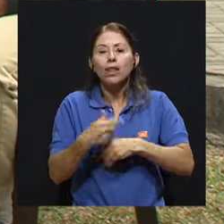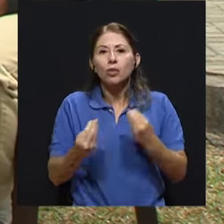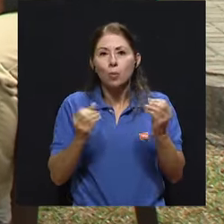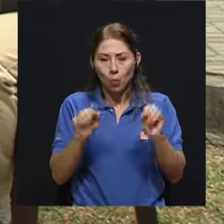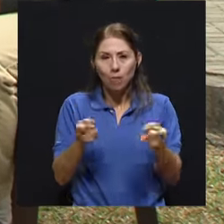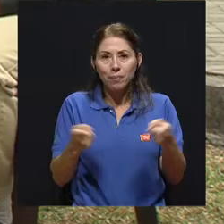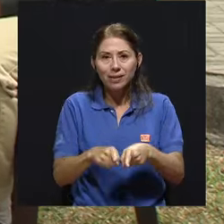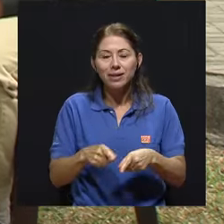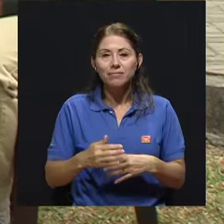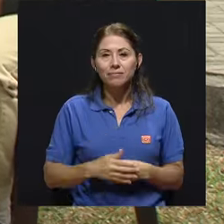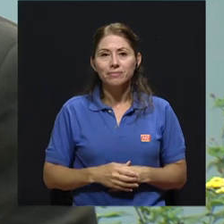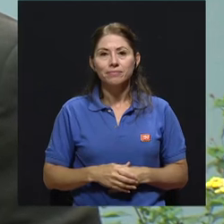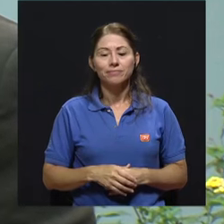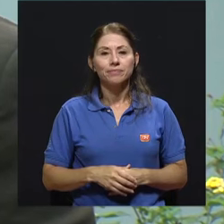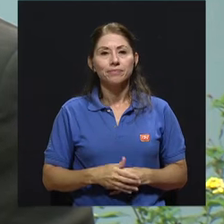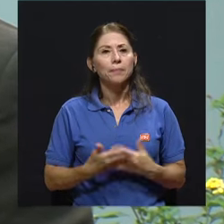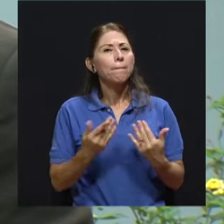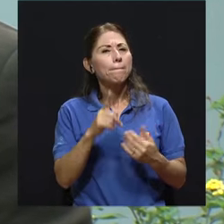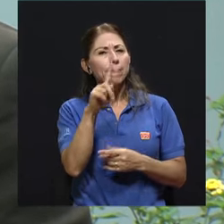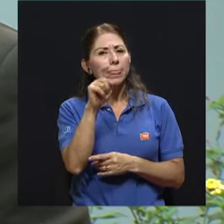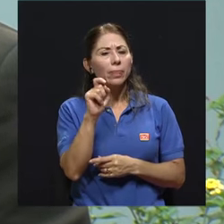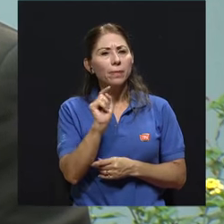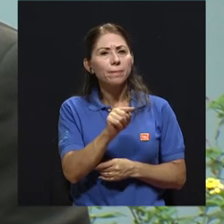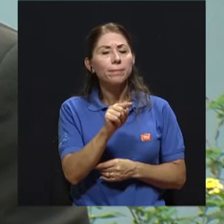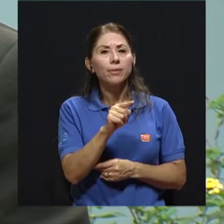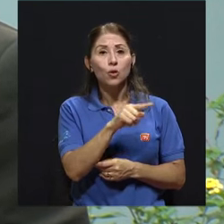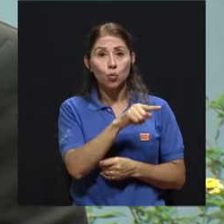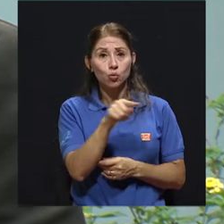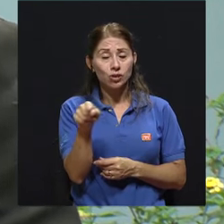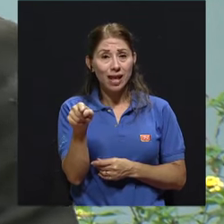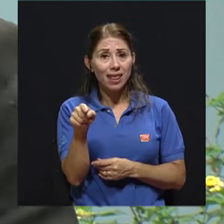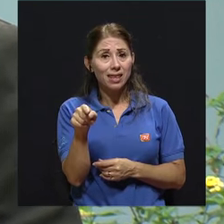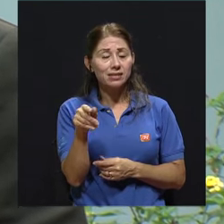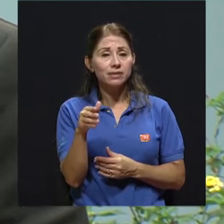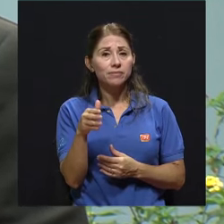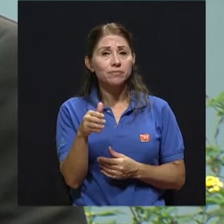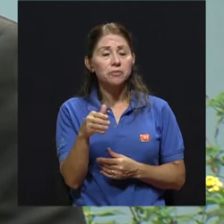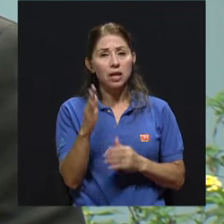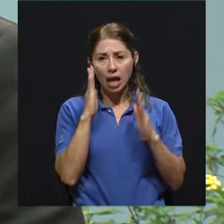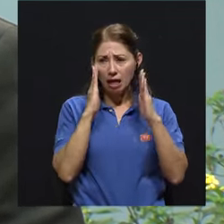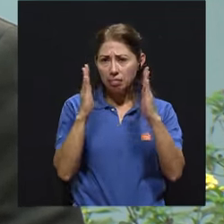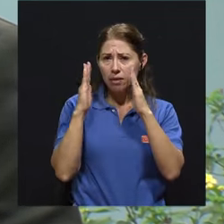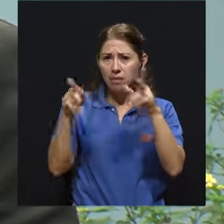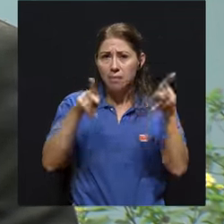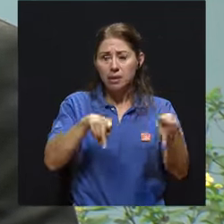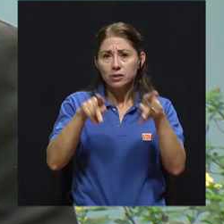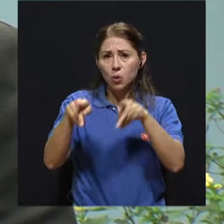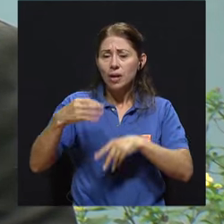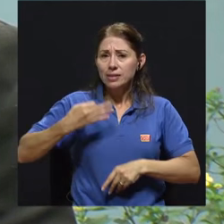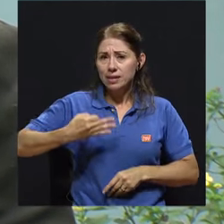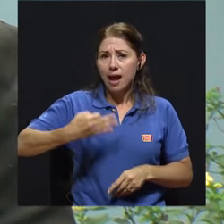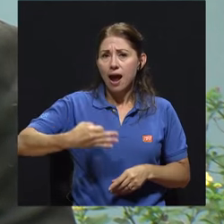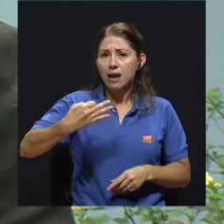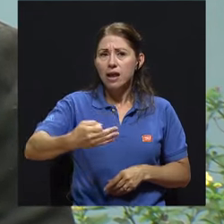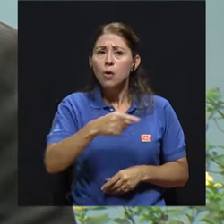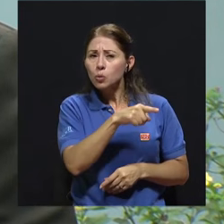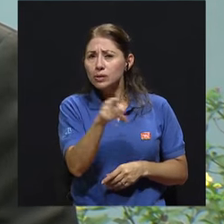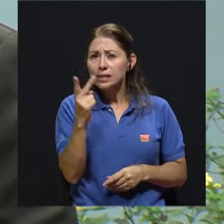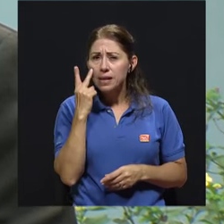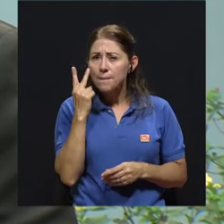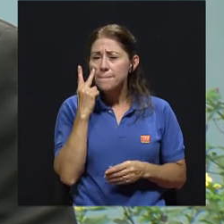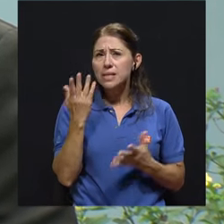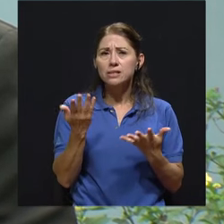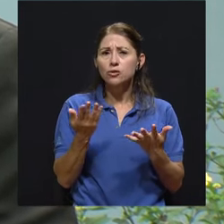Doctor, una pregunta más. Ustedes en la consulta diaria, ¿qué han podido observar respecto a los